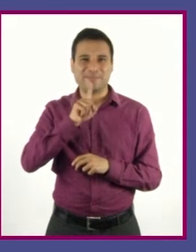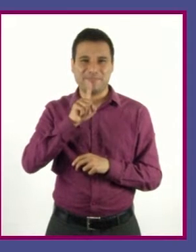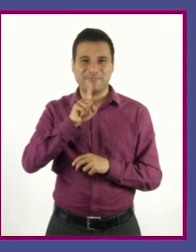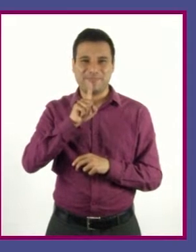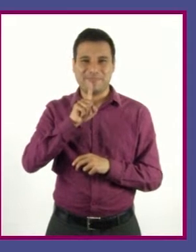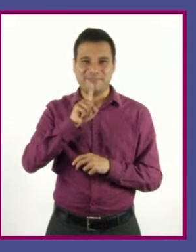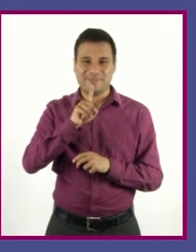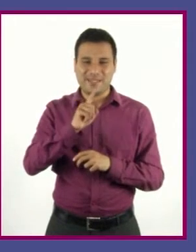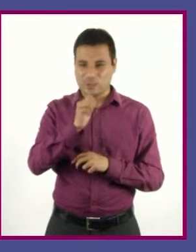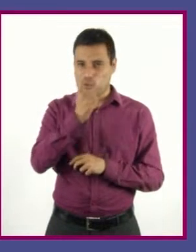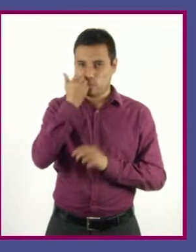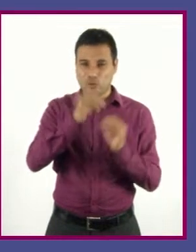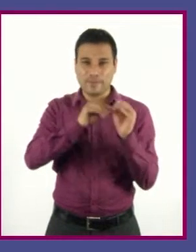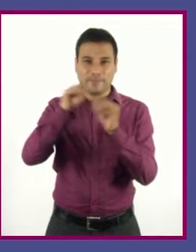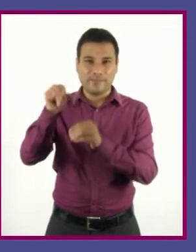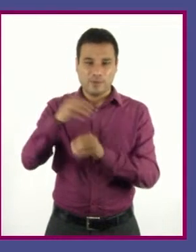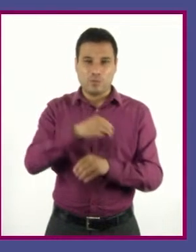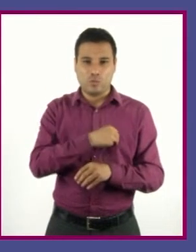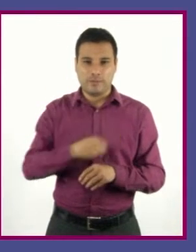municipio.